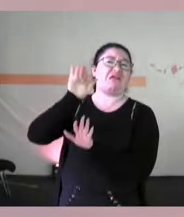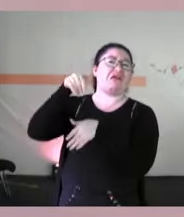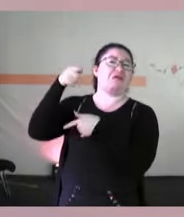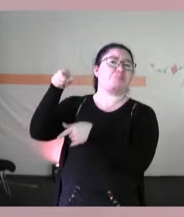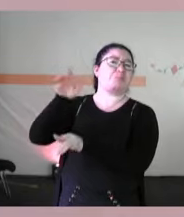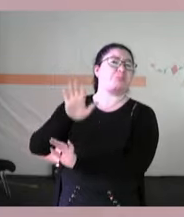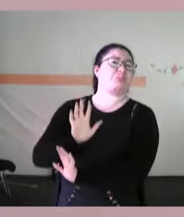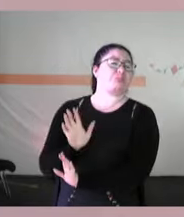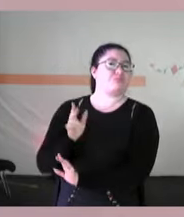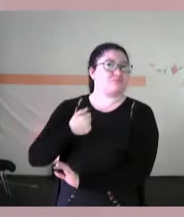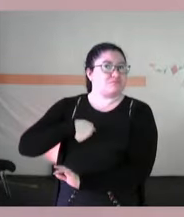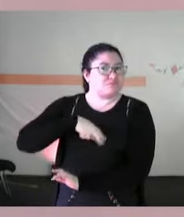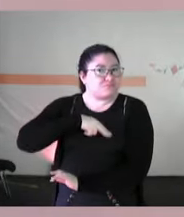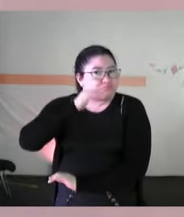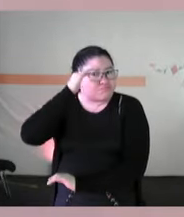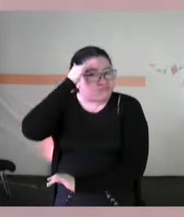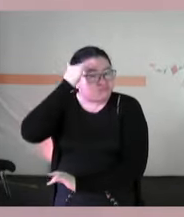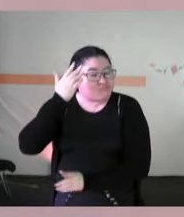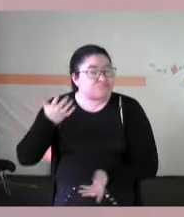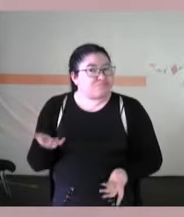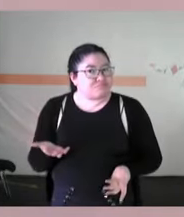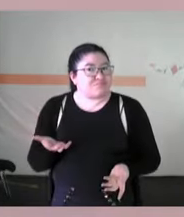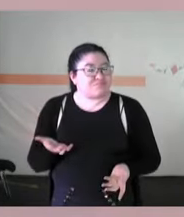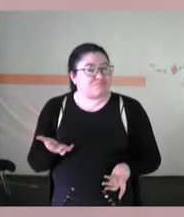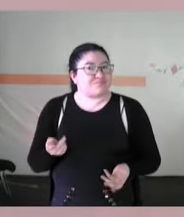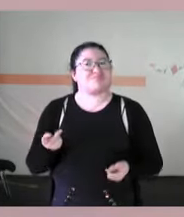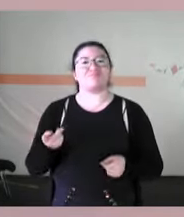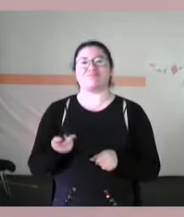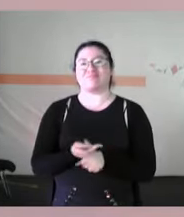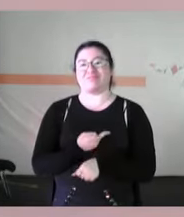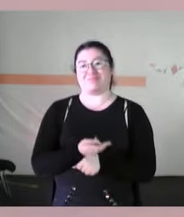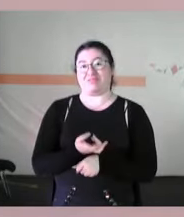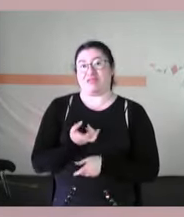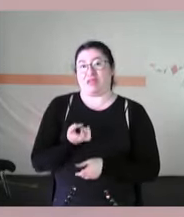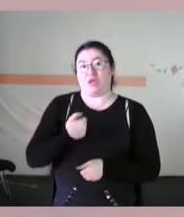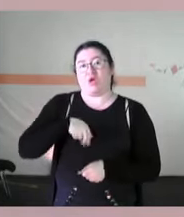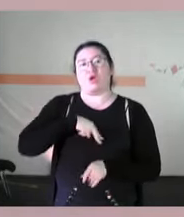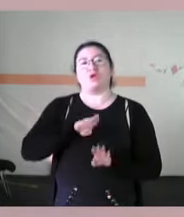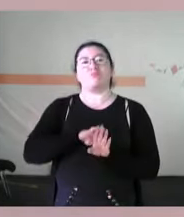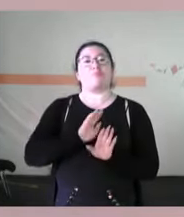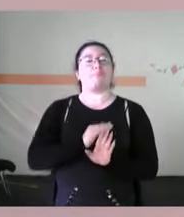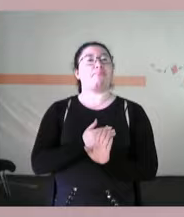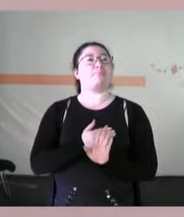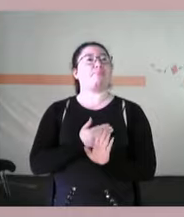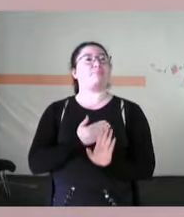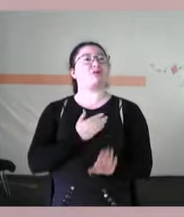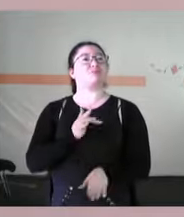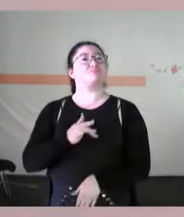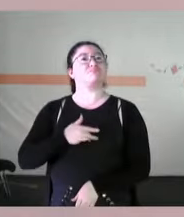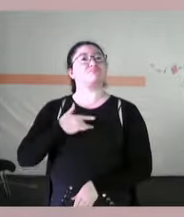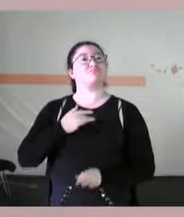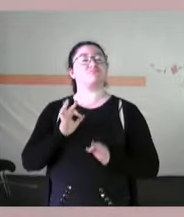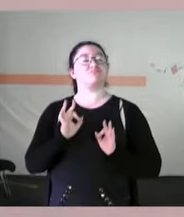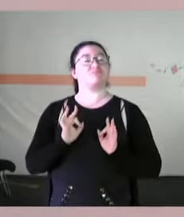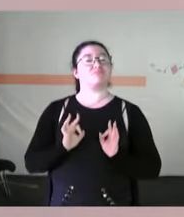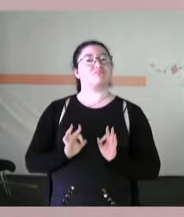Y lo que pasa es que ese es un mecanismo también para evadirse. El horror